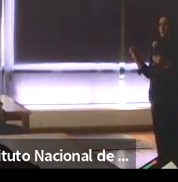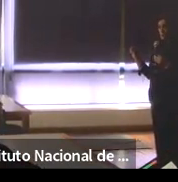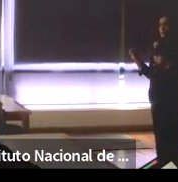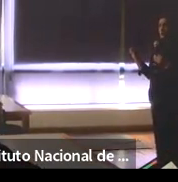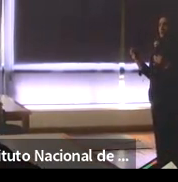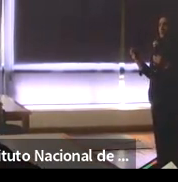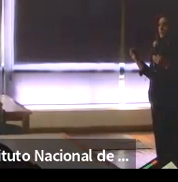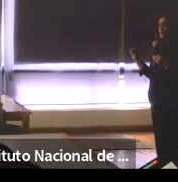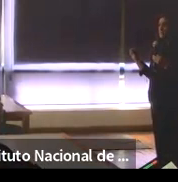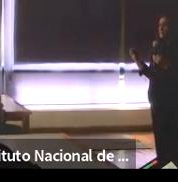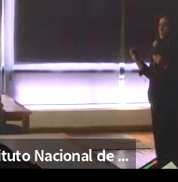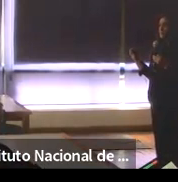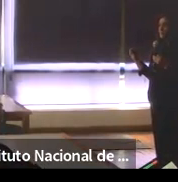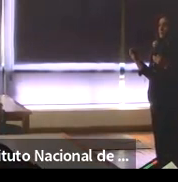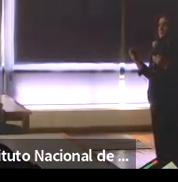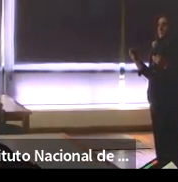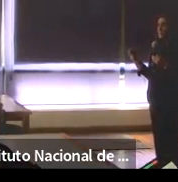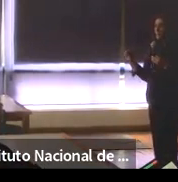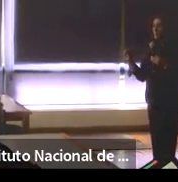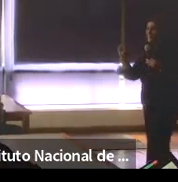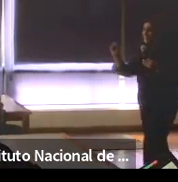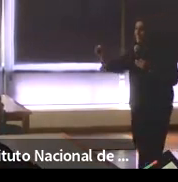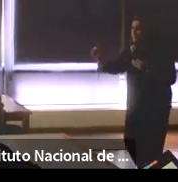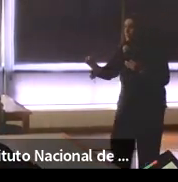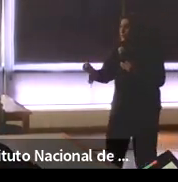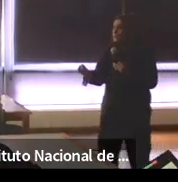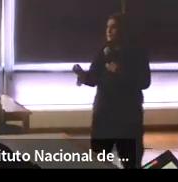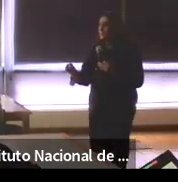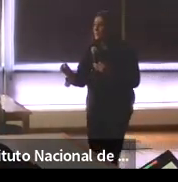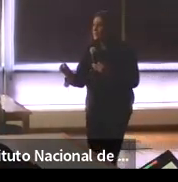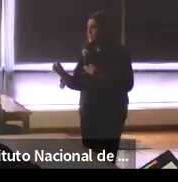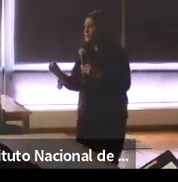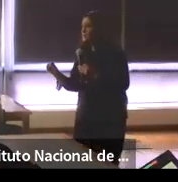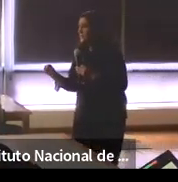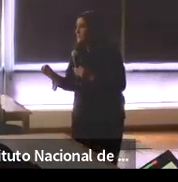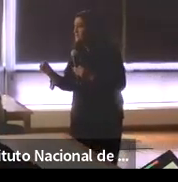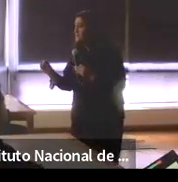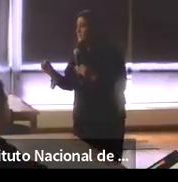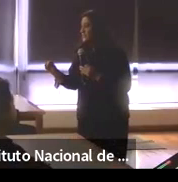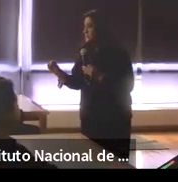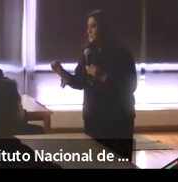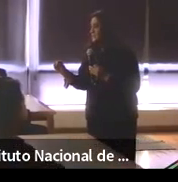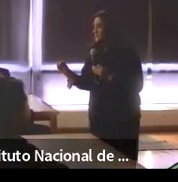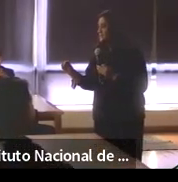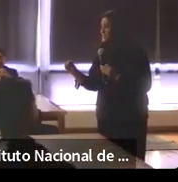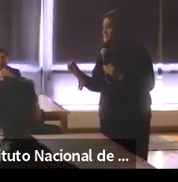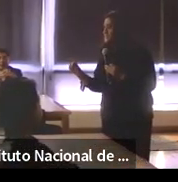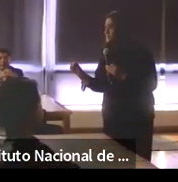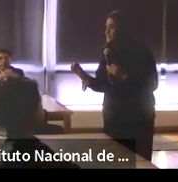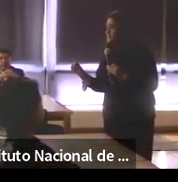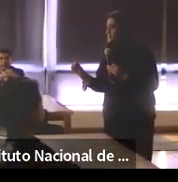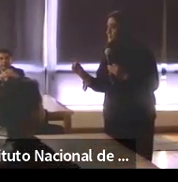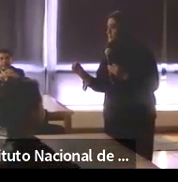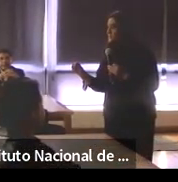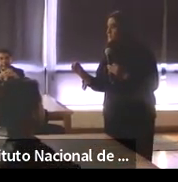Y eso sucede mucho en las organizaciones vas a esta reunión es que me queda bien lejos de mi casa y es bien noche